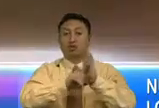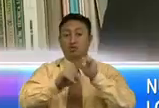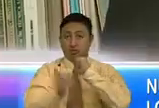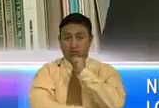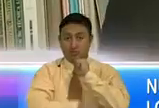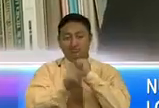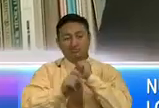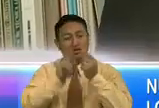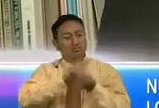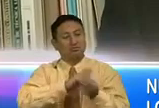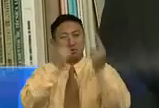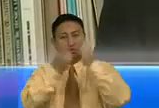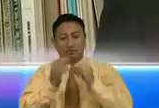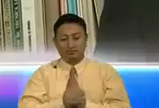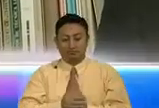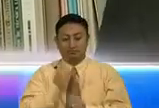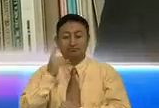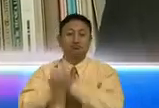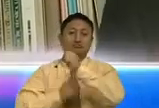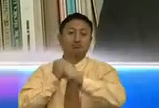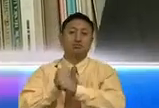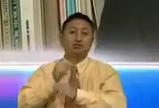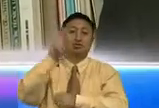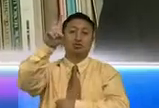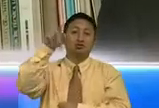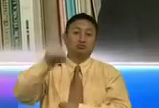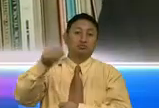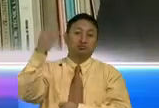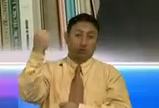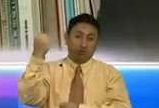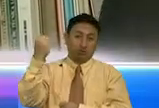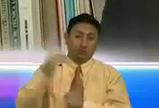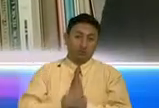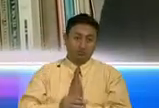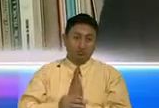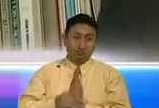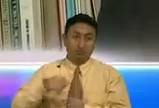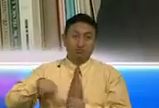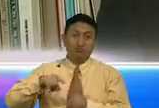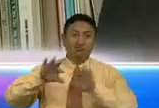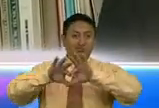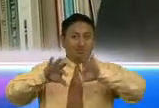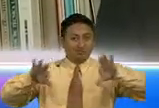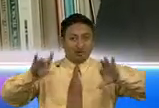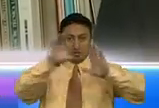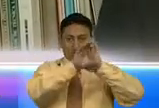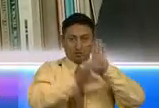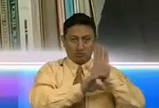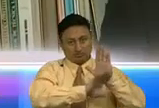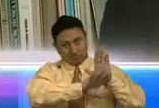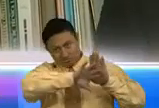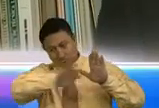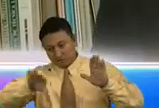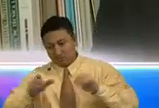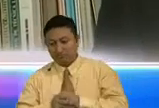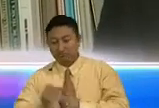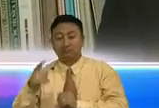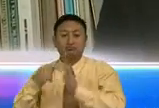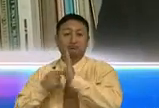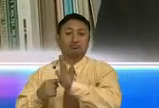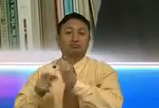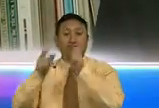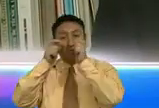Desde el año 2014, el Código Orgánico Integral Penal, de modo inconstitucional, establece que, por ejemplo, para que